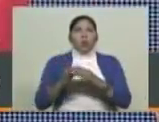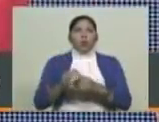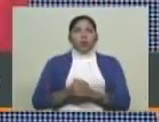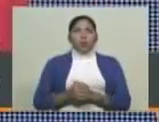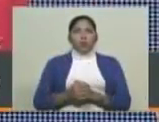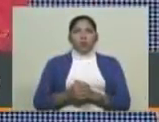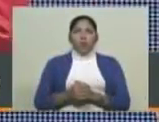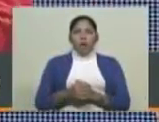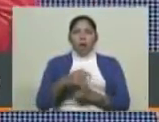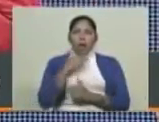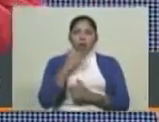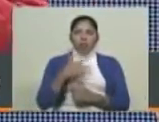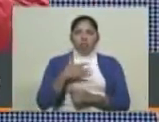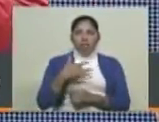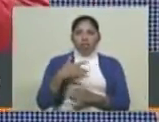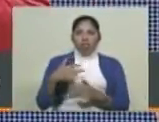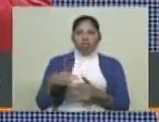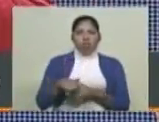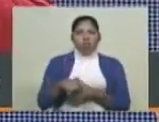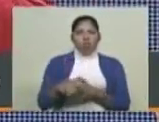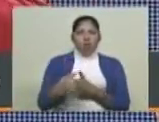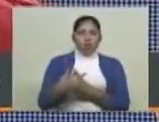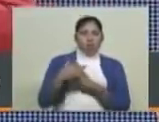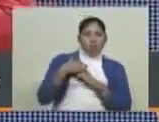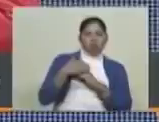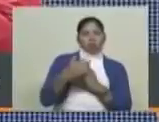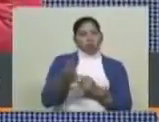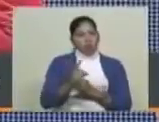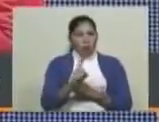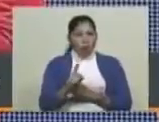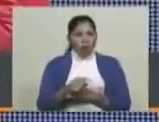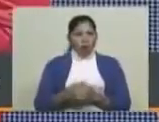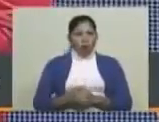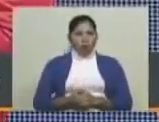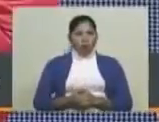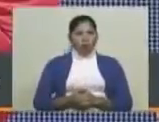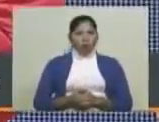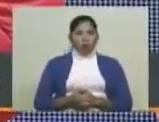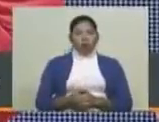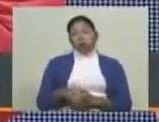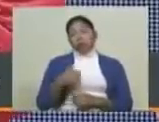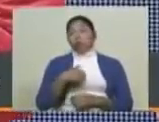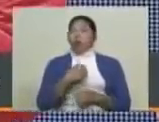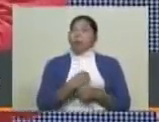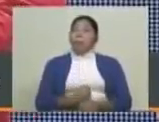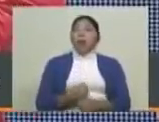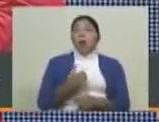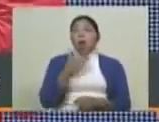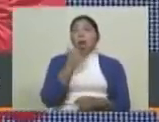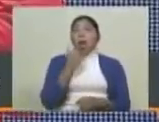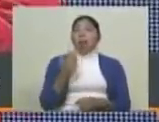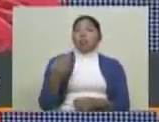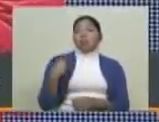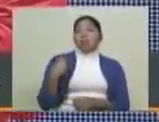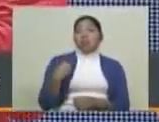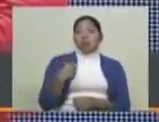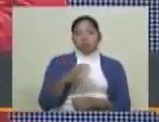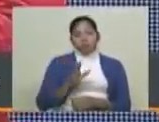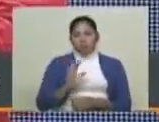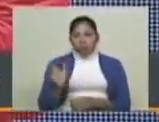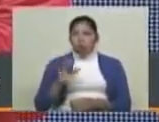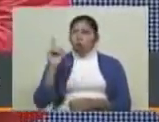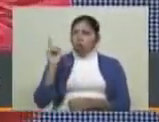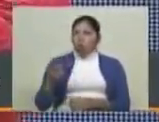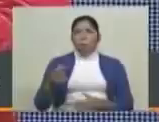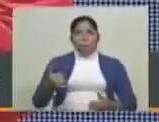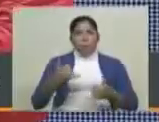excluido. No espere que le pasen una invitación con bordes de oro. Si usted es militante revolucionario, incorpórese a la campaña para